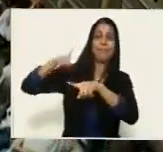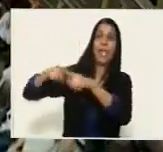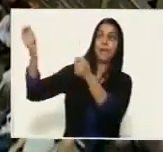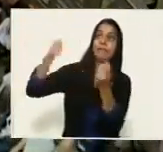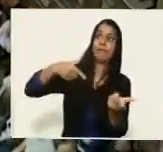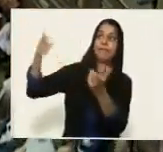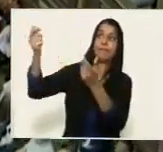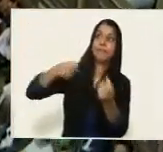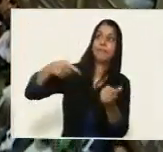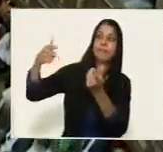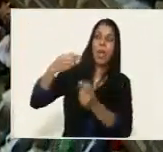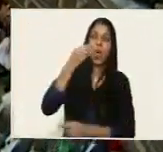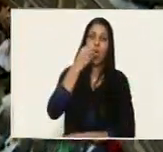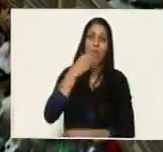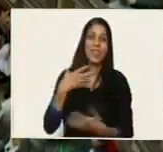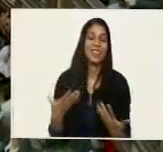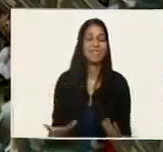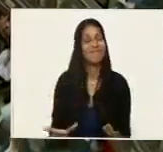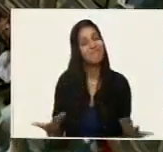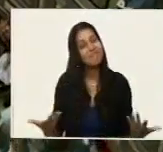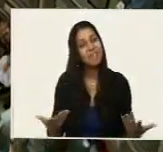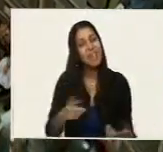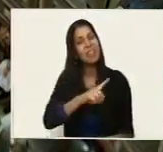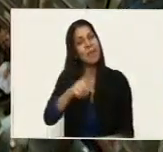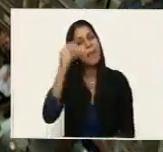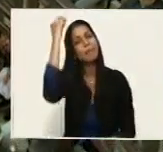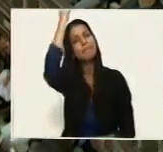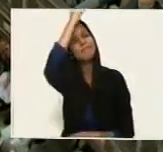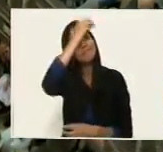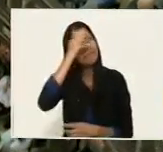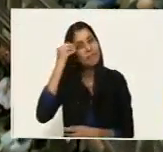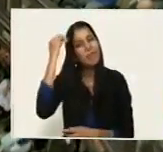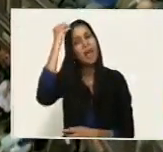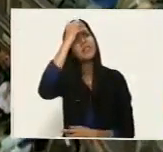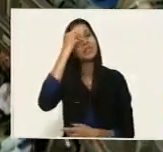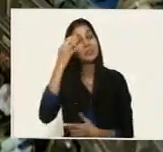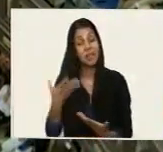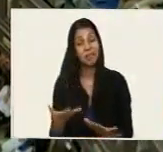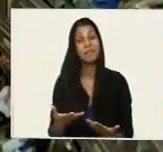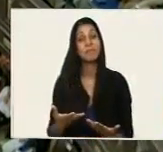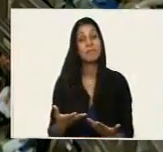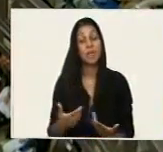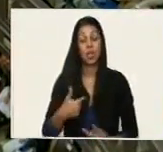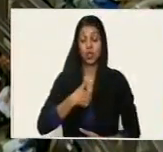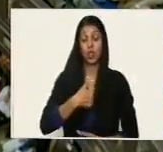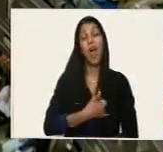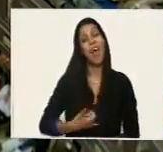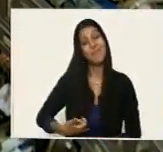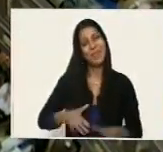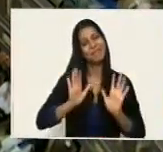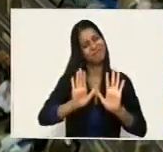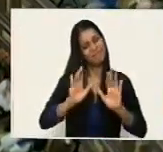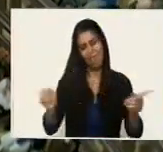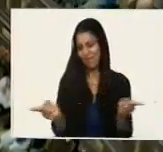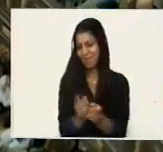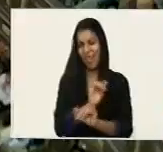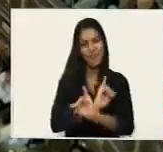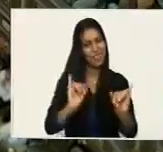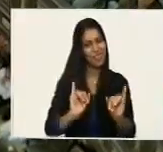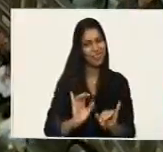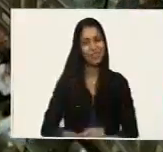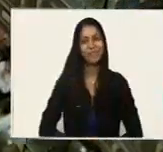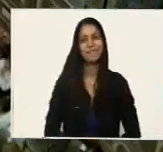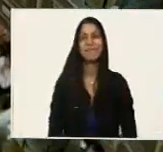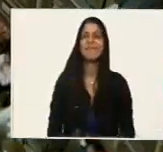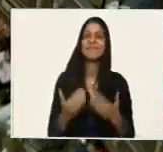Entonces, son temas para pensar. Pero como yo también tengo hambre, creo que ya terminé.